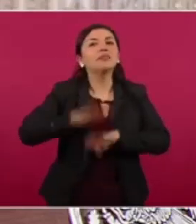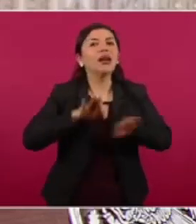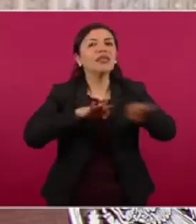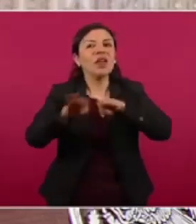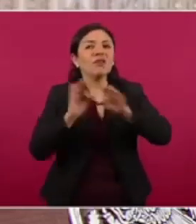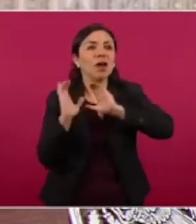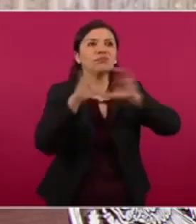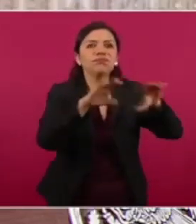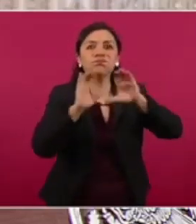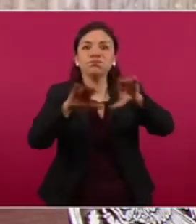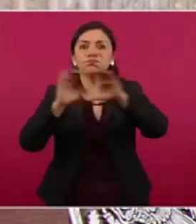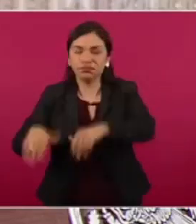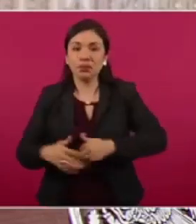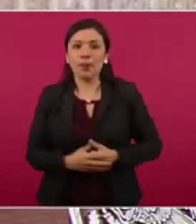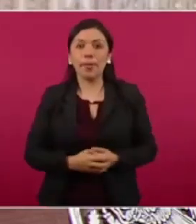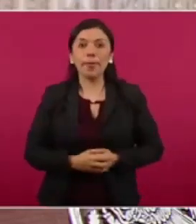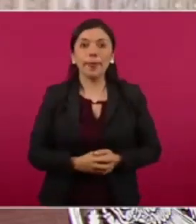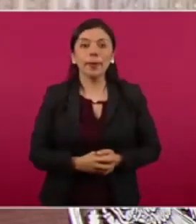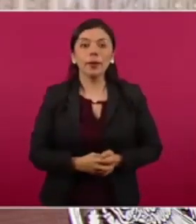Con